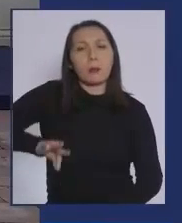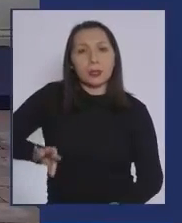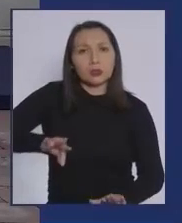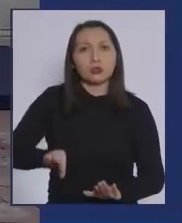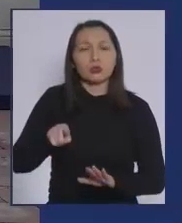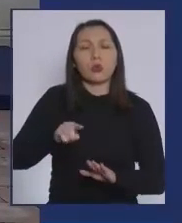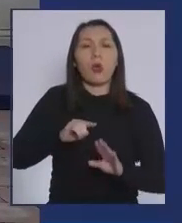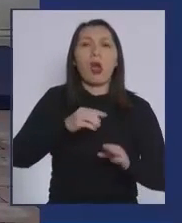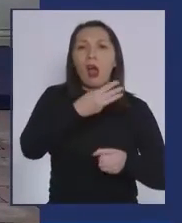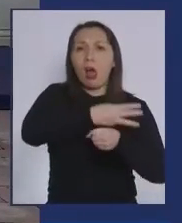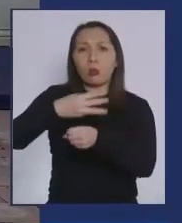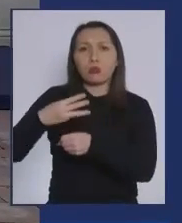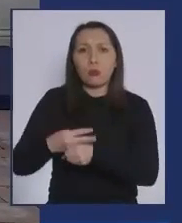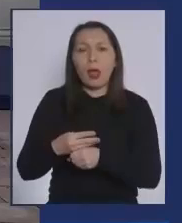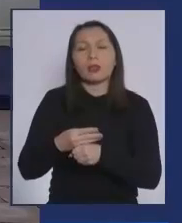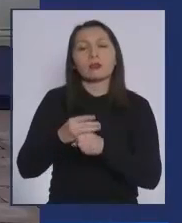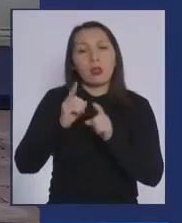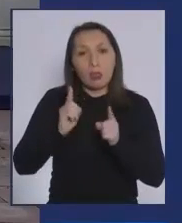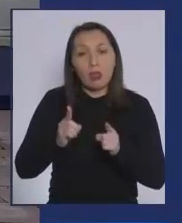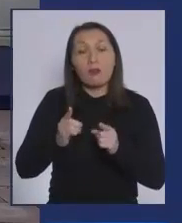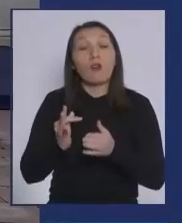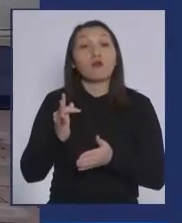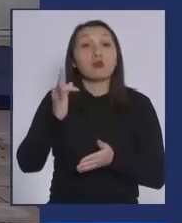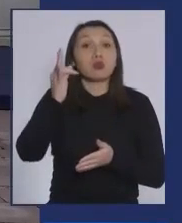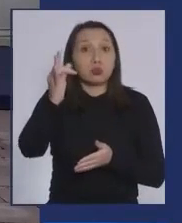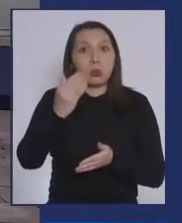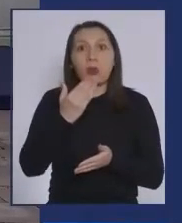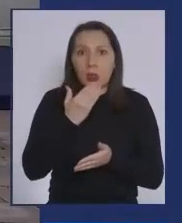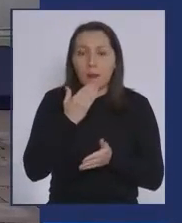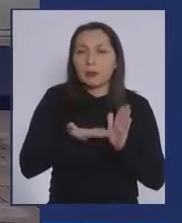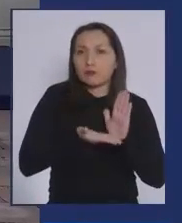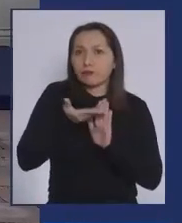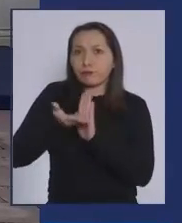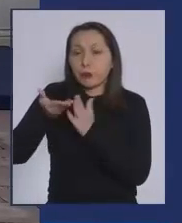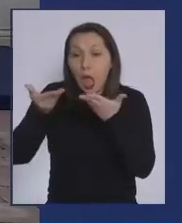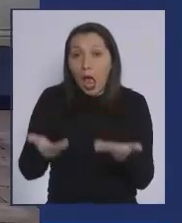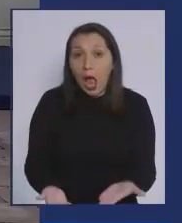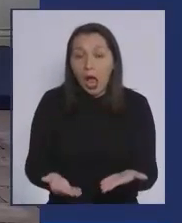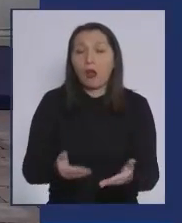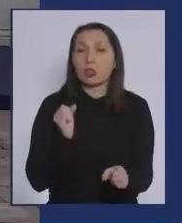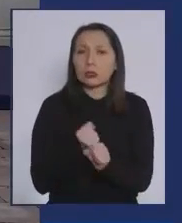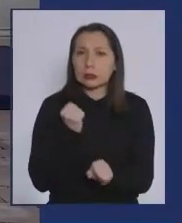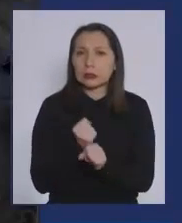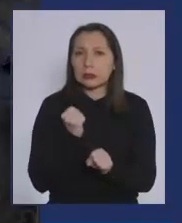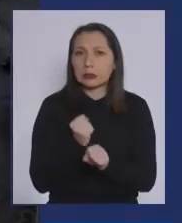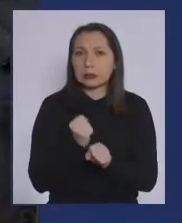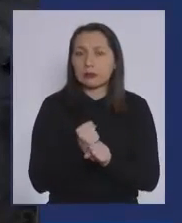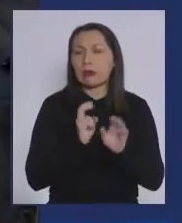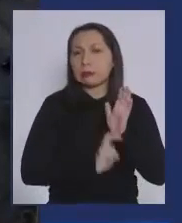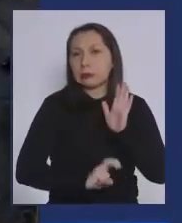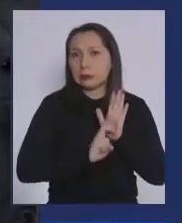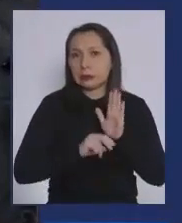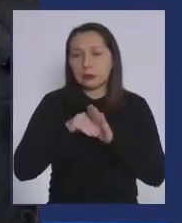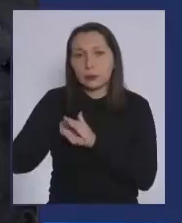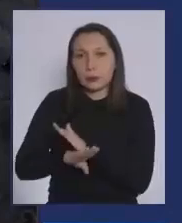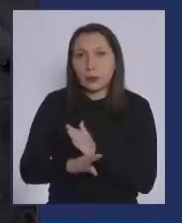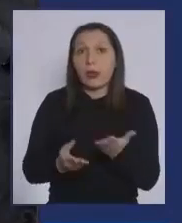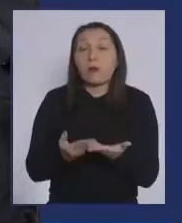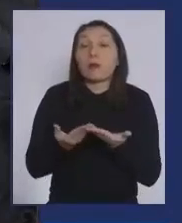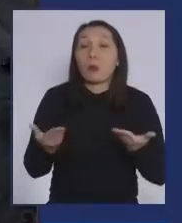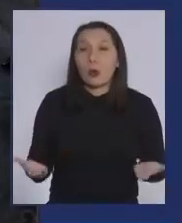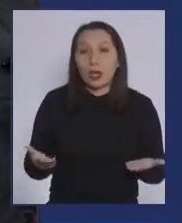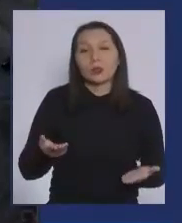nuestros adultos mayores y las que van a recibir en el futuro quienes hoy día están trabajando por estas razones